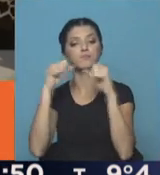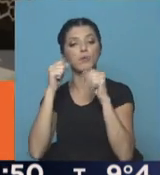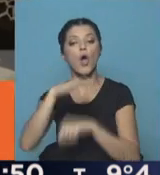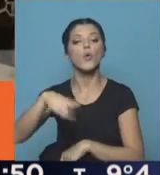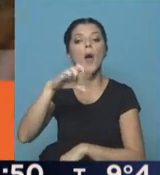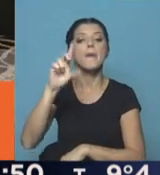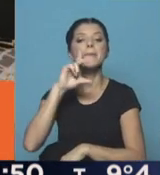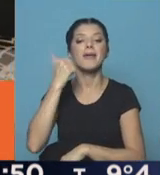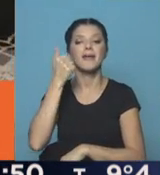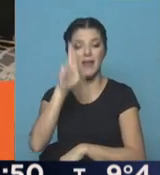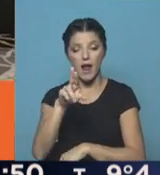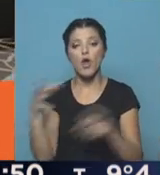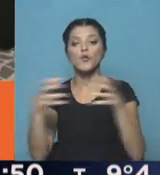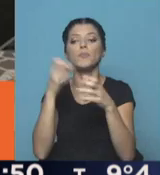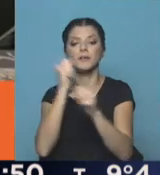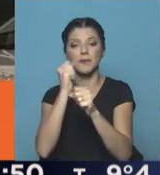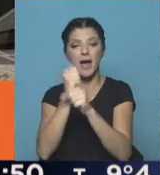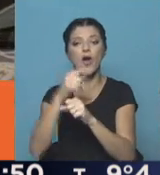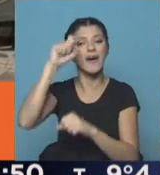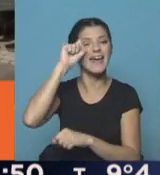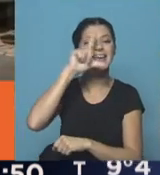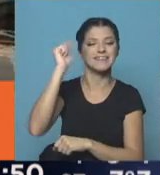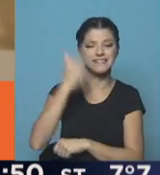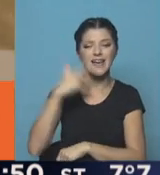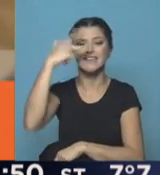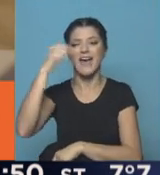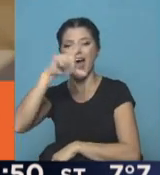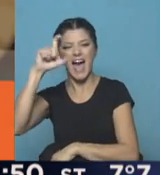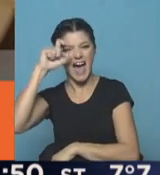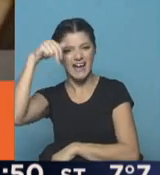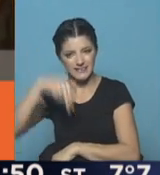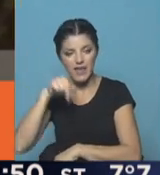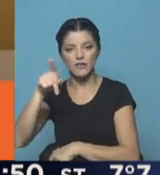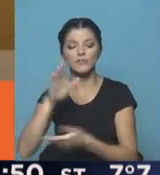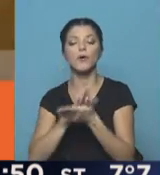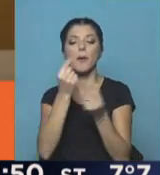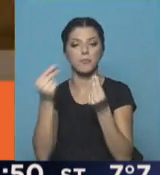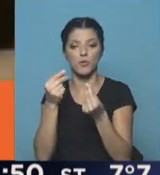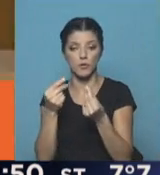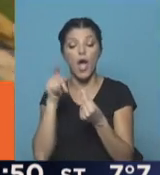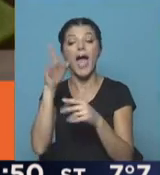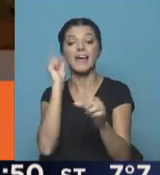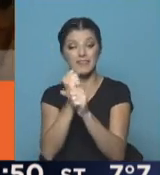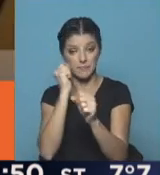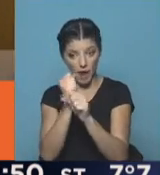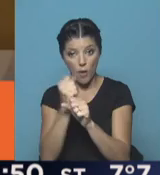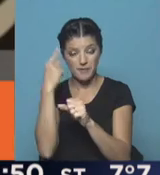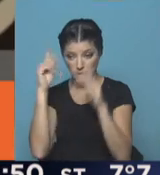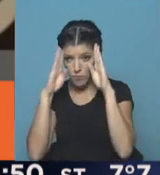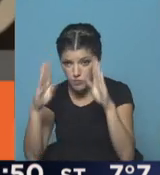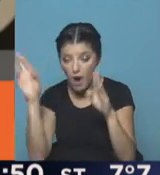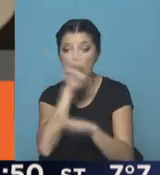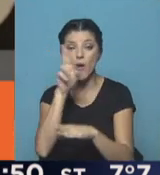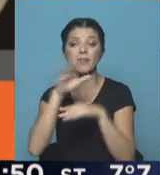la cooperativa Ellas Hacen, una iniciativa enmarcada en el programa de ingreso social con trabajo destinado a mujeres